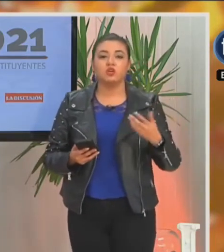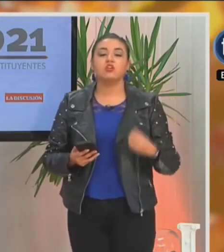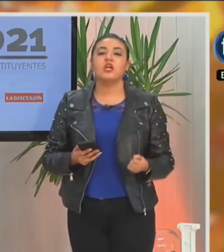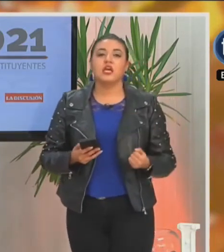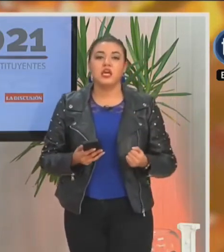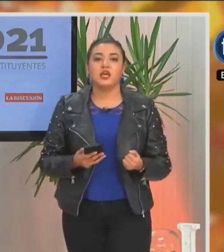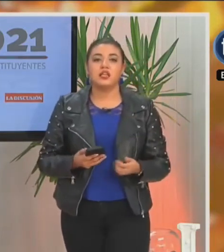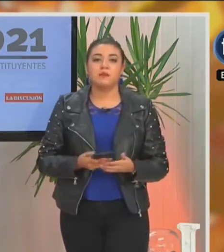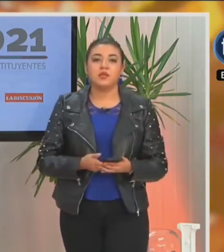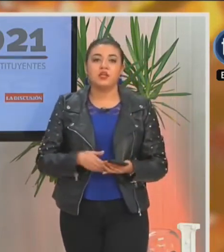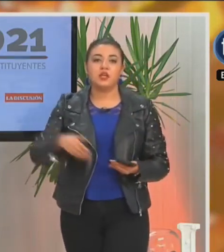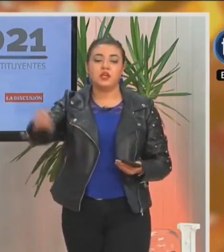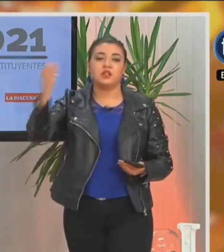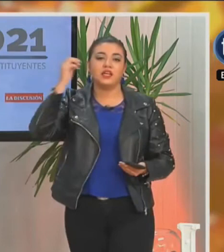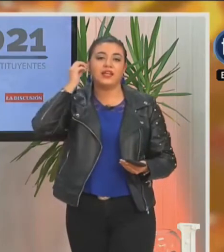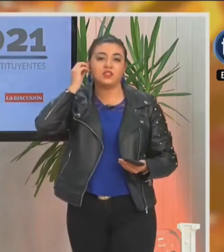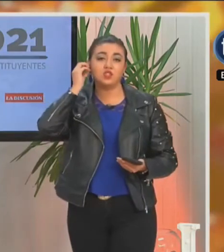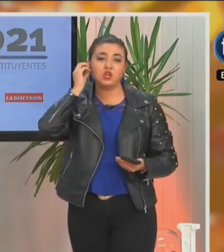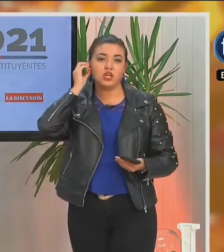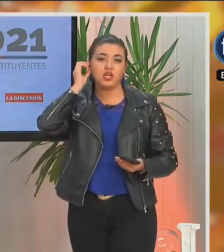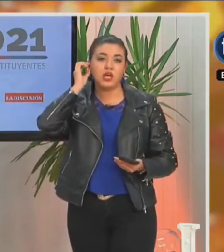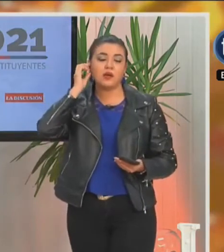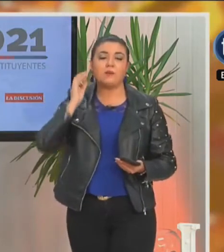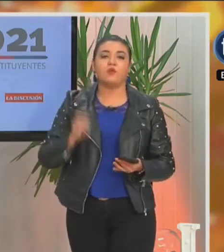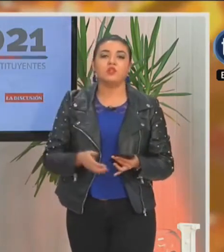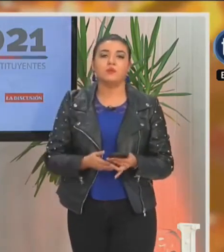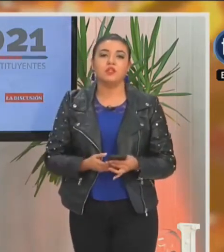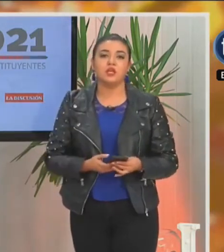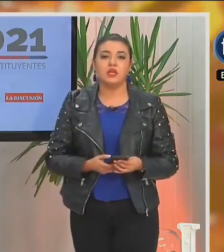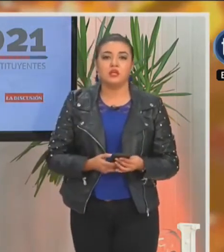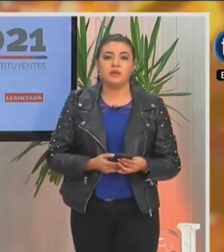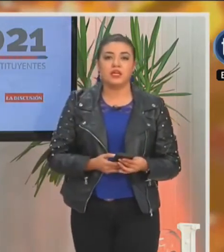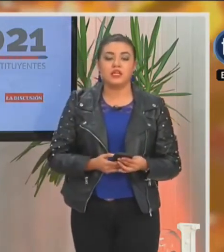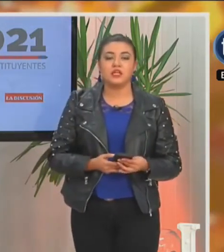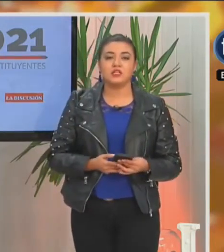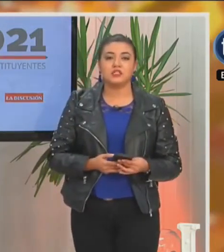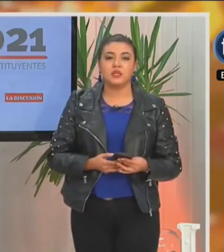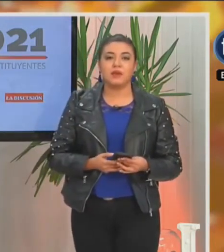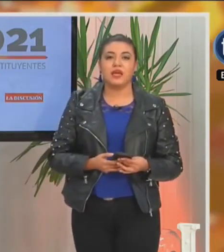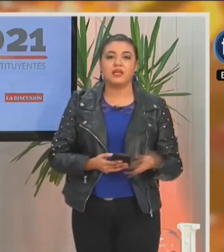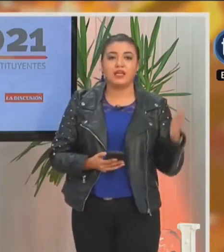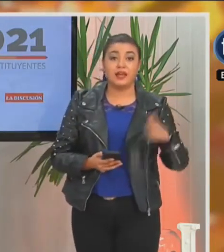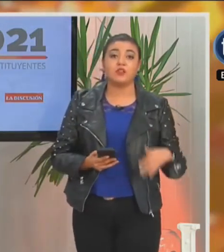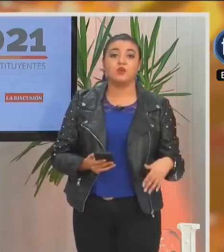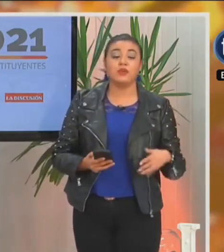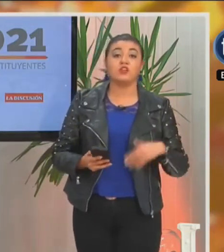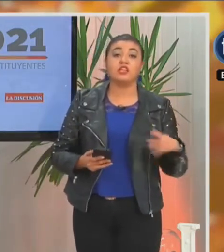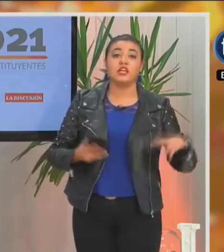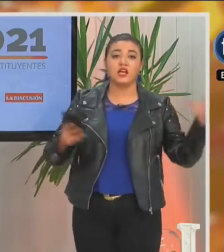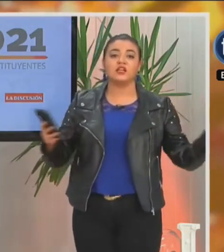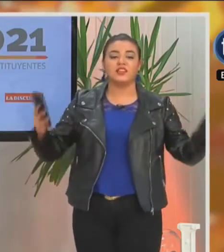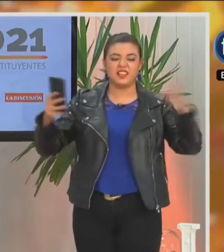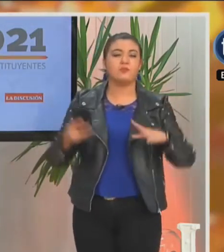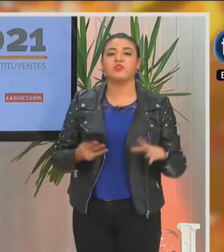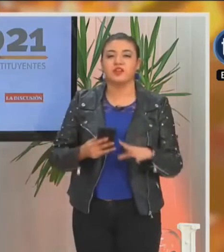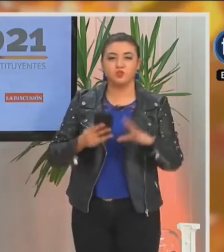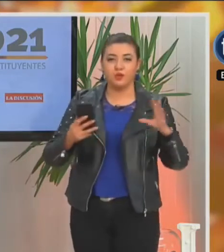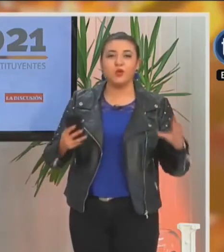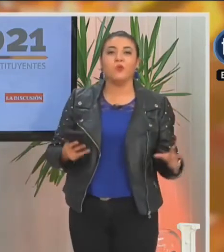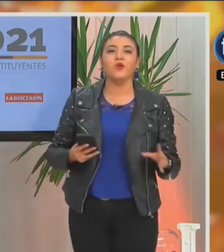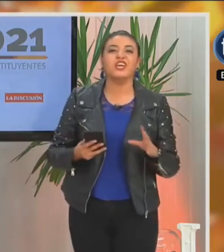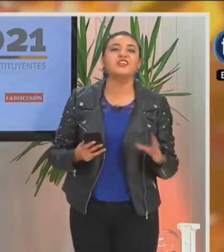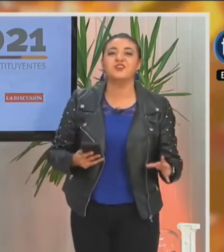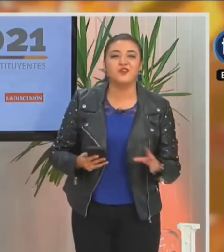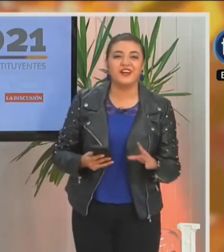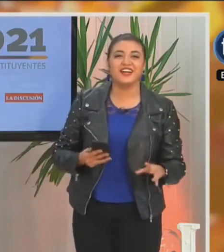claro, con también declaraciones y apoyo también de imágenes para para ir aclarando en mayor detalle. Acá tratamos de resumirlo